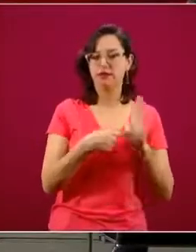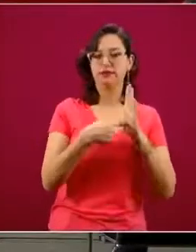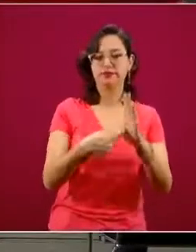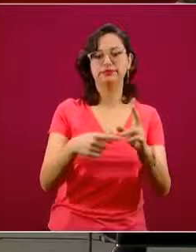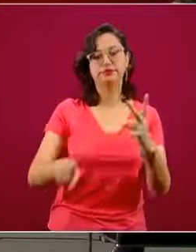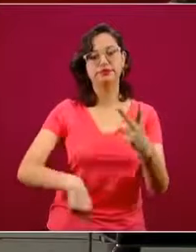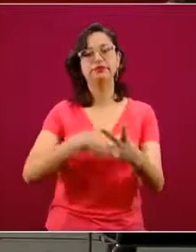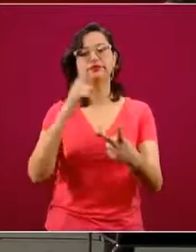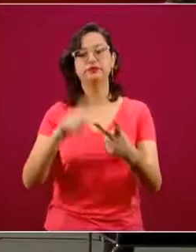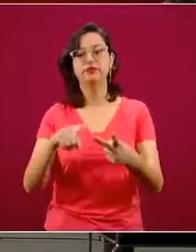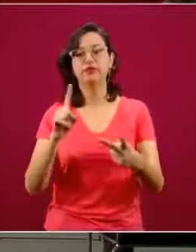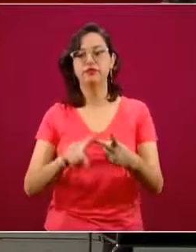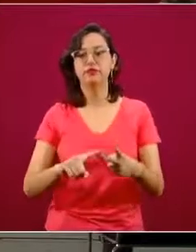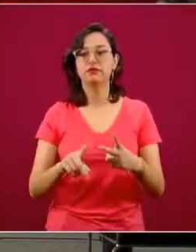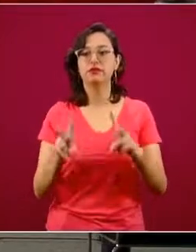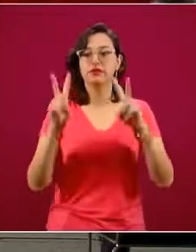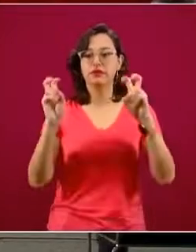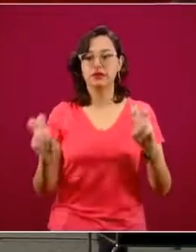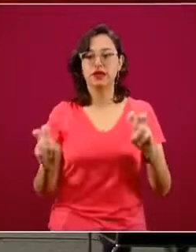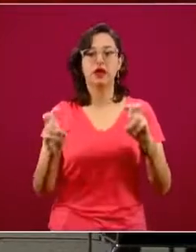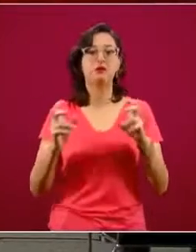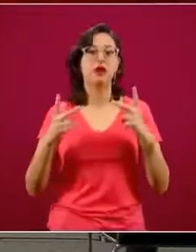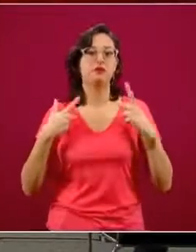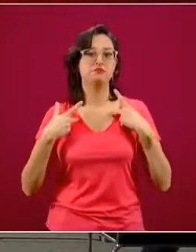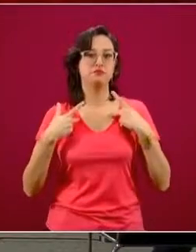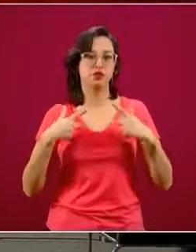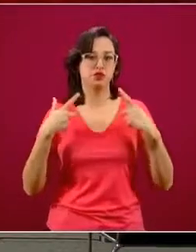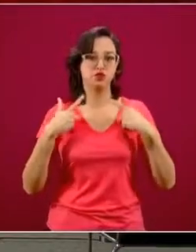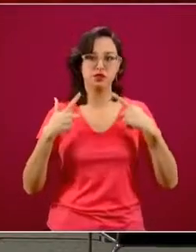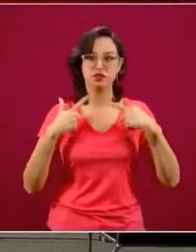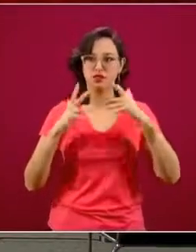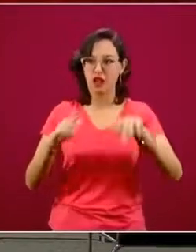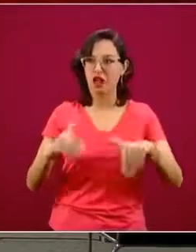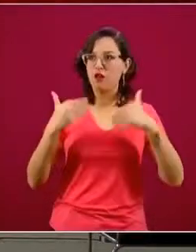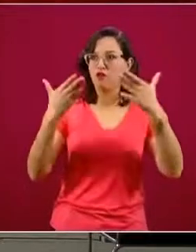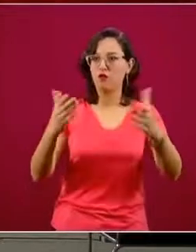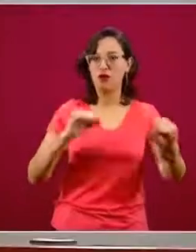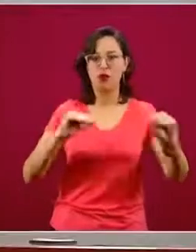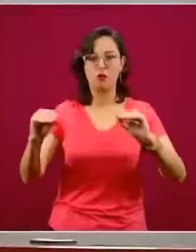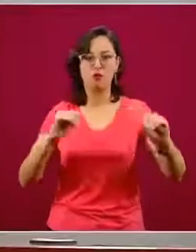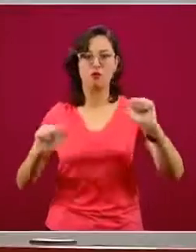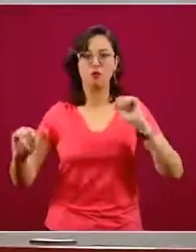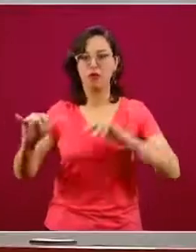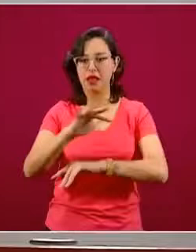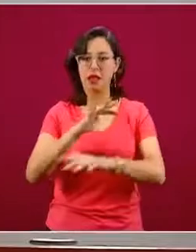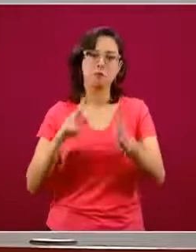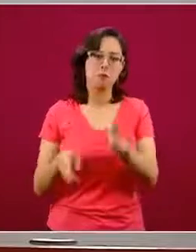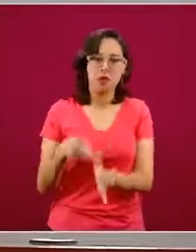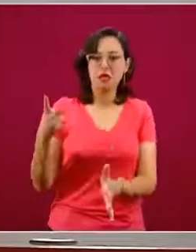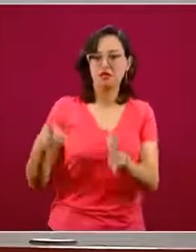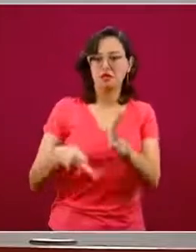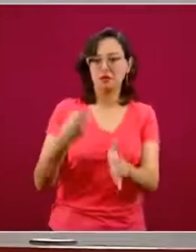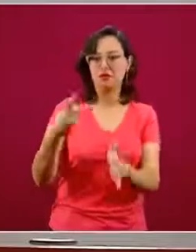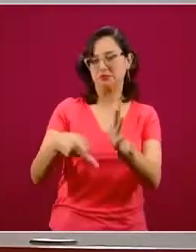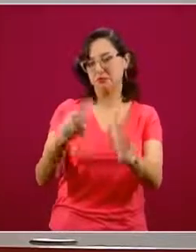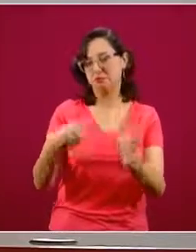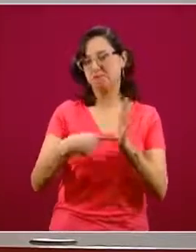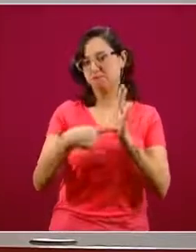el informe de movilidad, que ya dijimos que lo vamos a estar presentando periódicamente para ver cómo